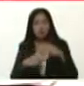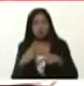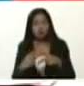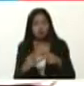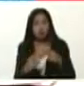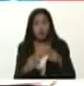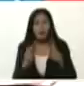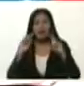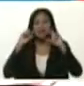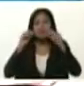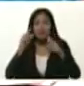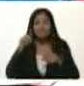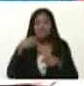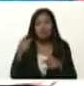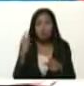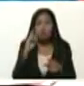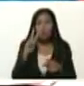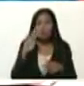maíz o no.